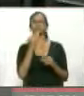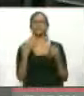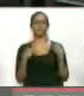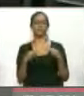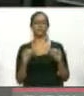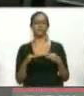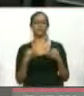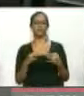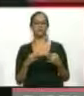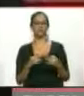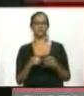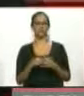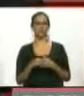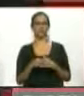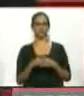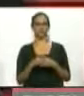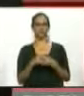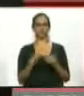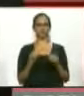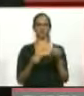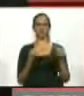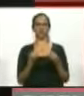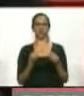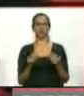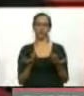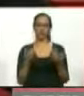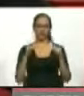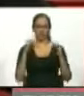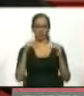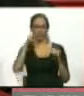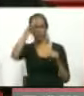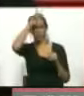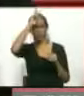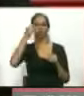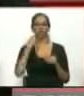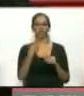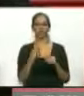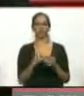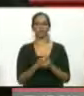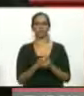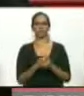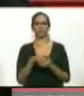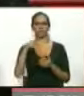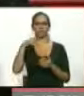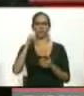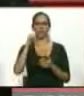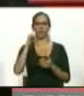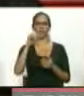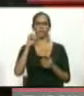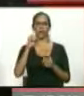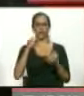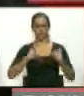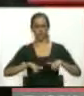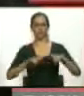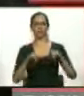algo tan superficial como esto para contrarestar la la idiotez es que dijiste papo 1001